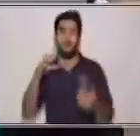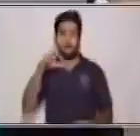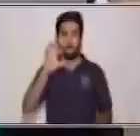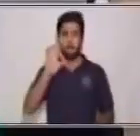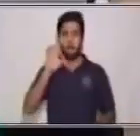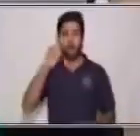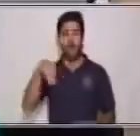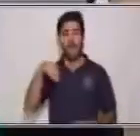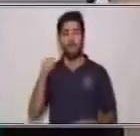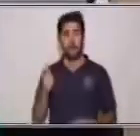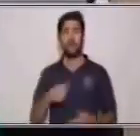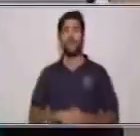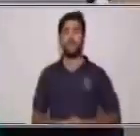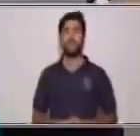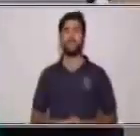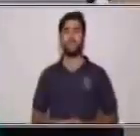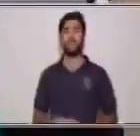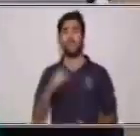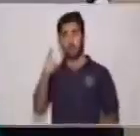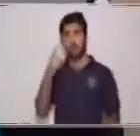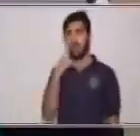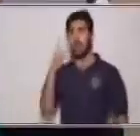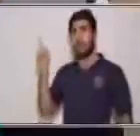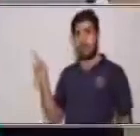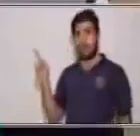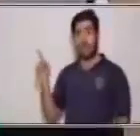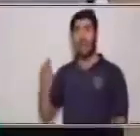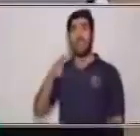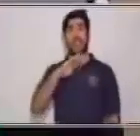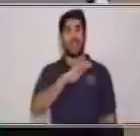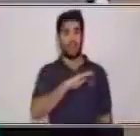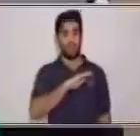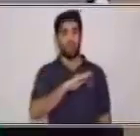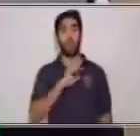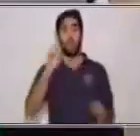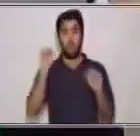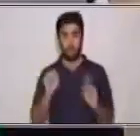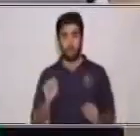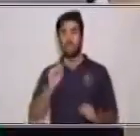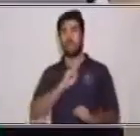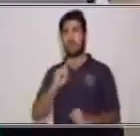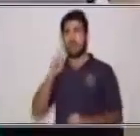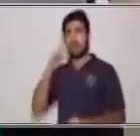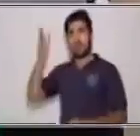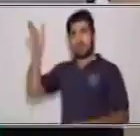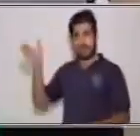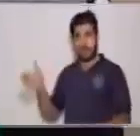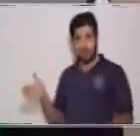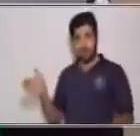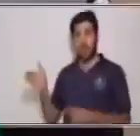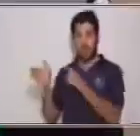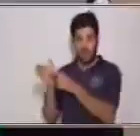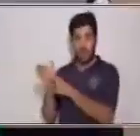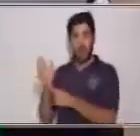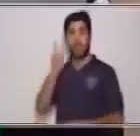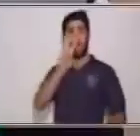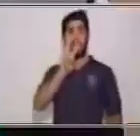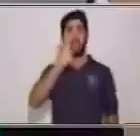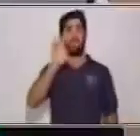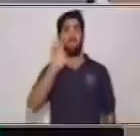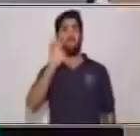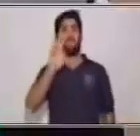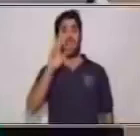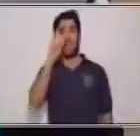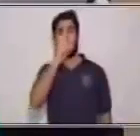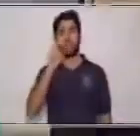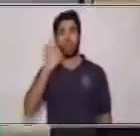veamos el himno. El himno lo podemos representar o lo podemos encontrar escrito en